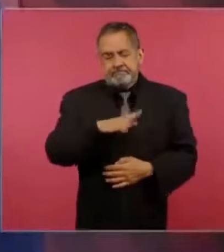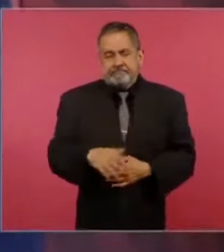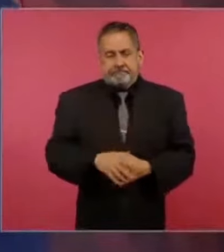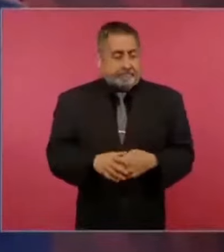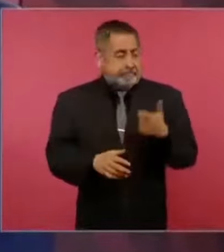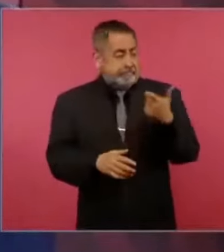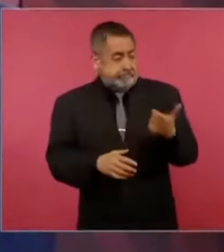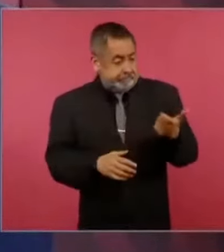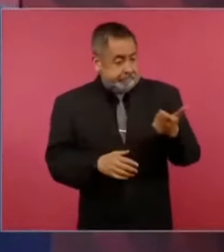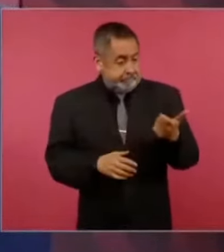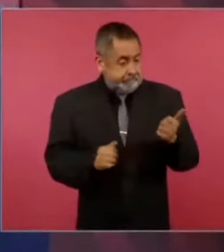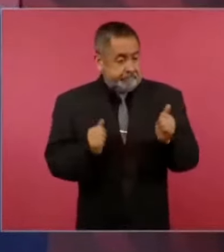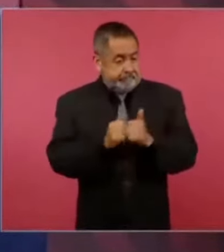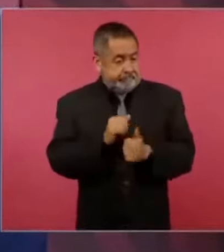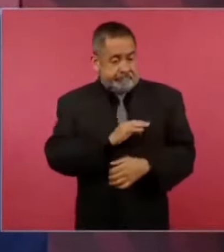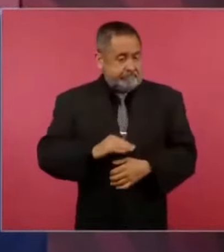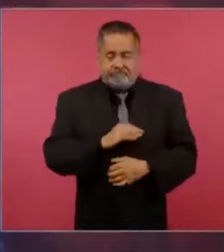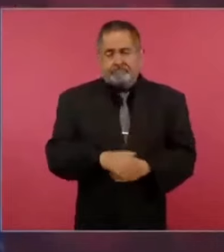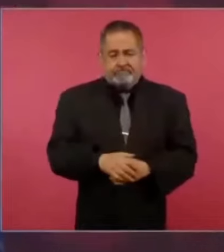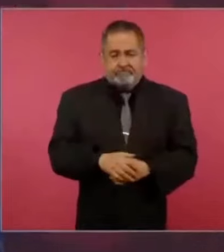A veces es la infelicidad.